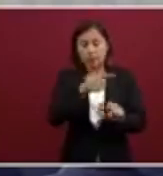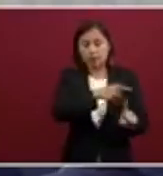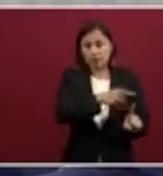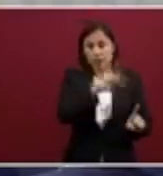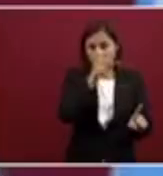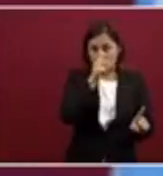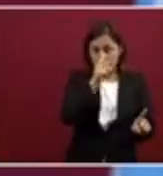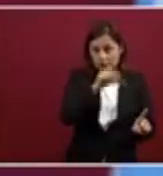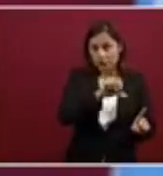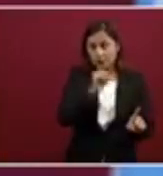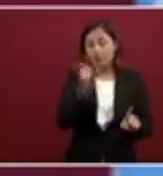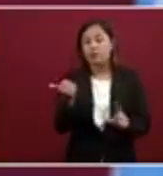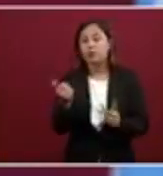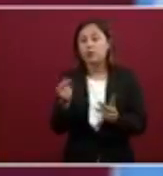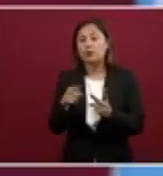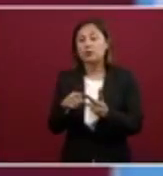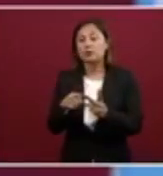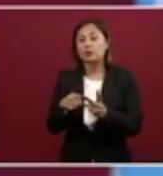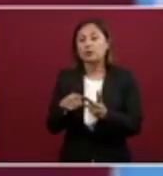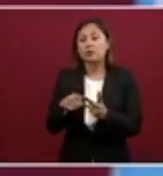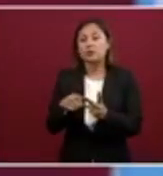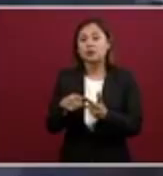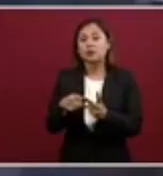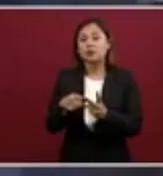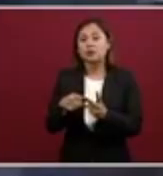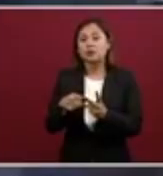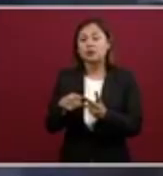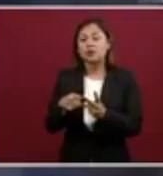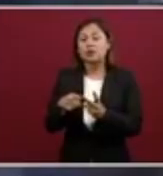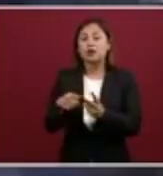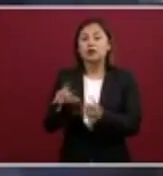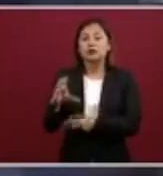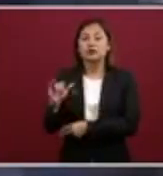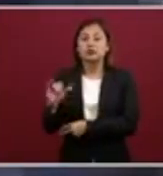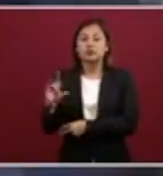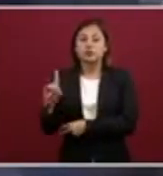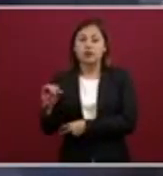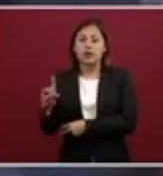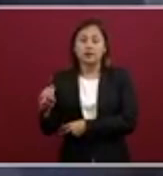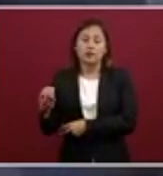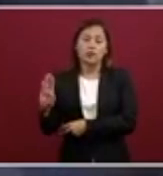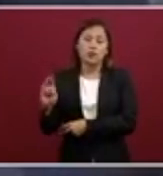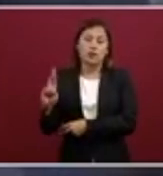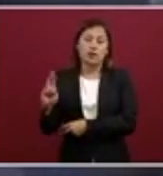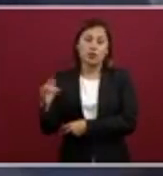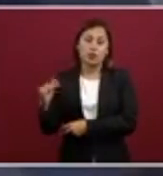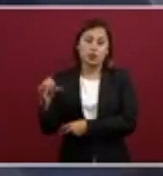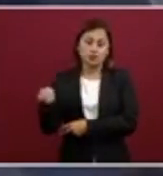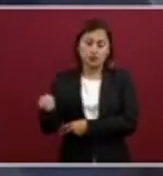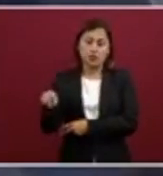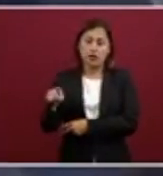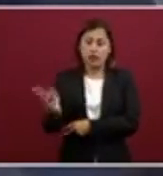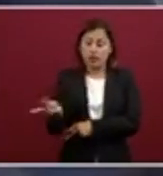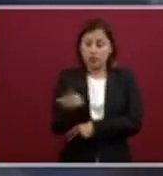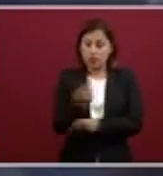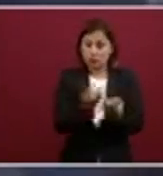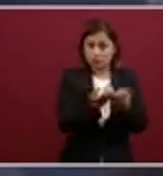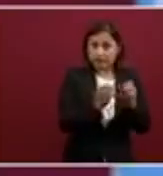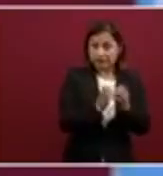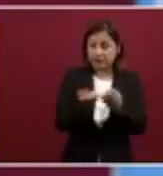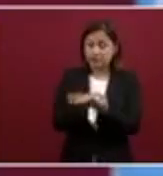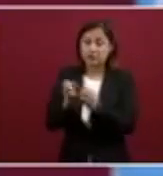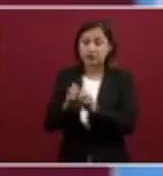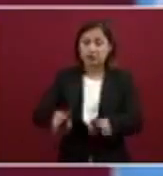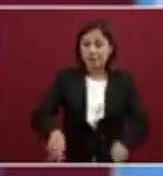y otro en Ciudad Obregón, en Cajeme. no es dejar a